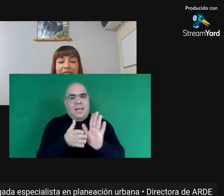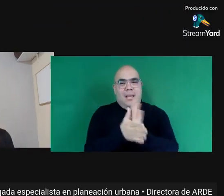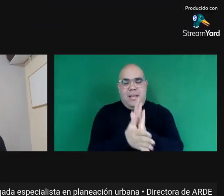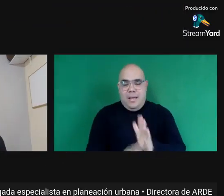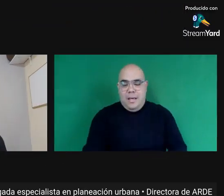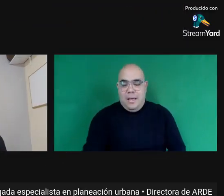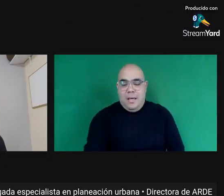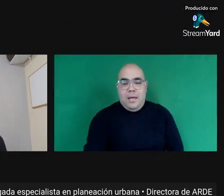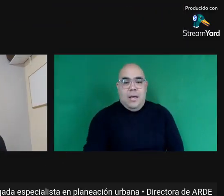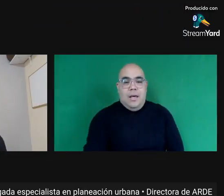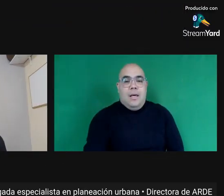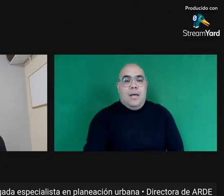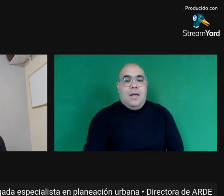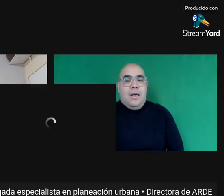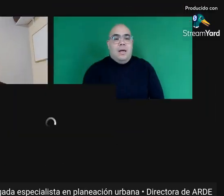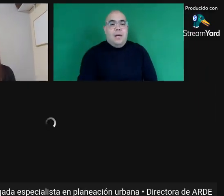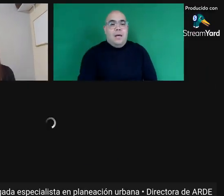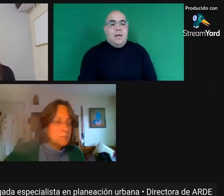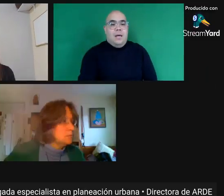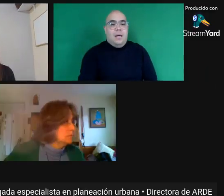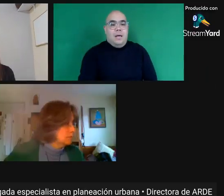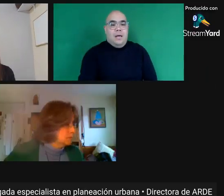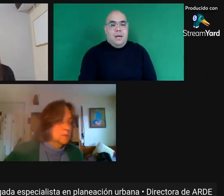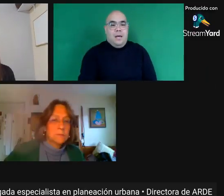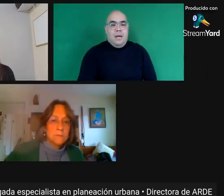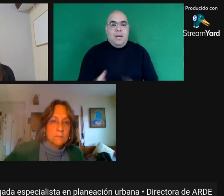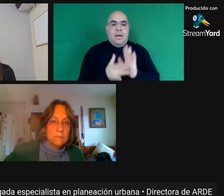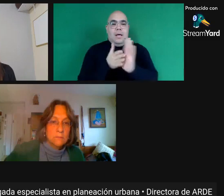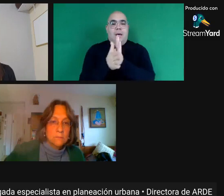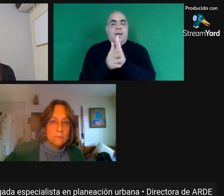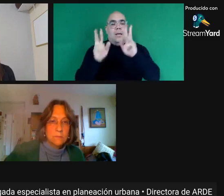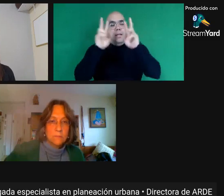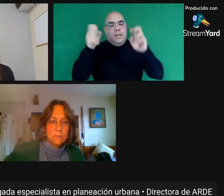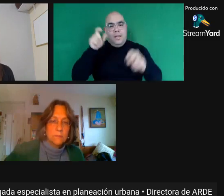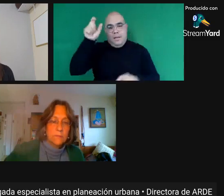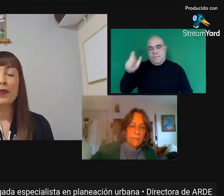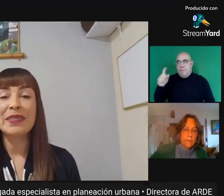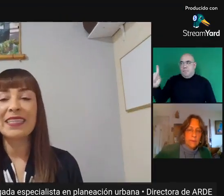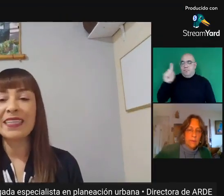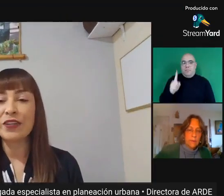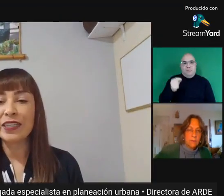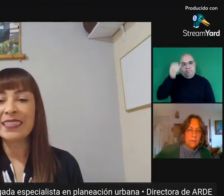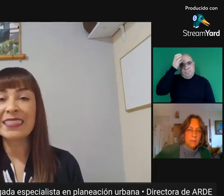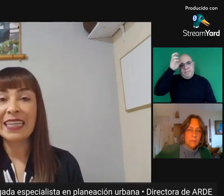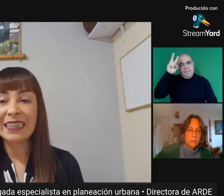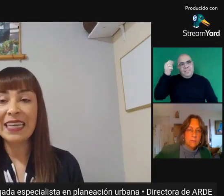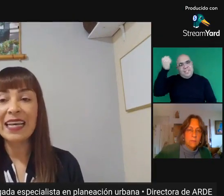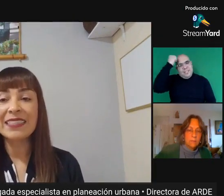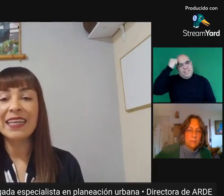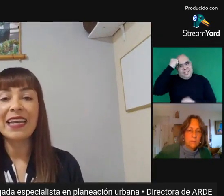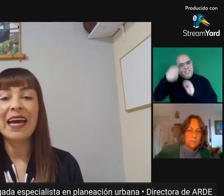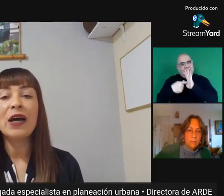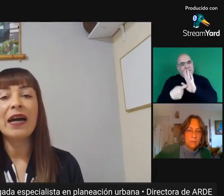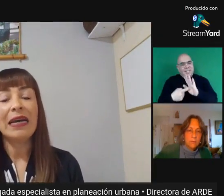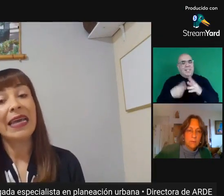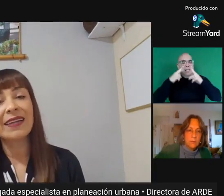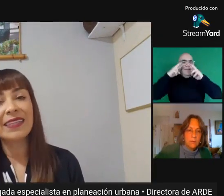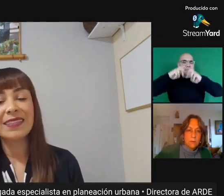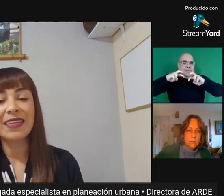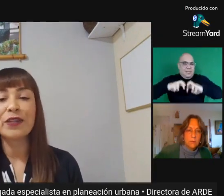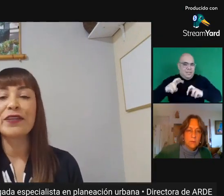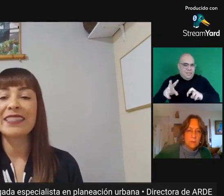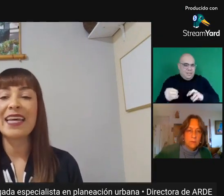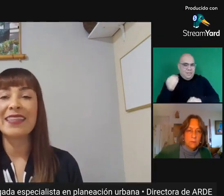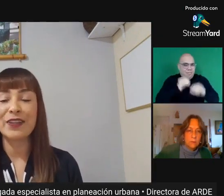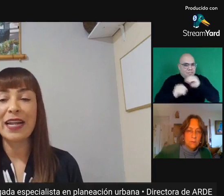monumentos de Universitat Studi di Roma La Sapienza. Es docente del Instituto de Investigaciones Estéticas de